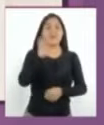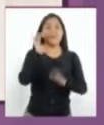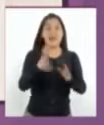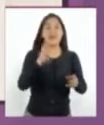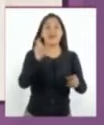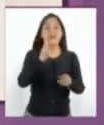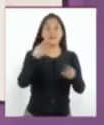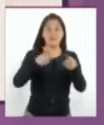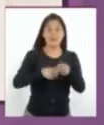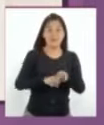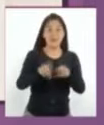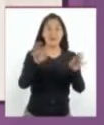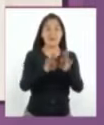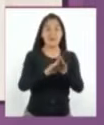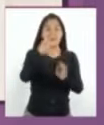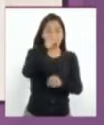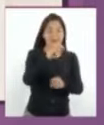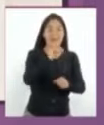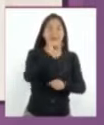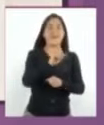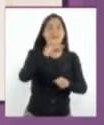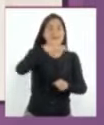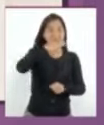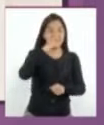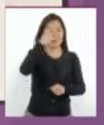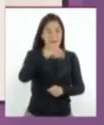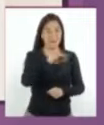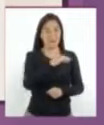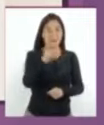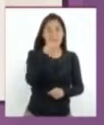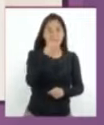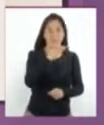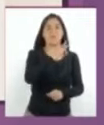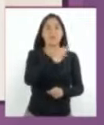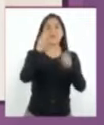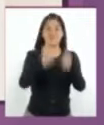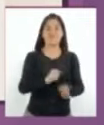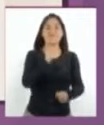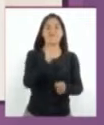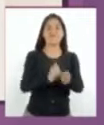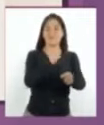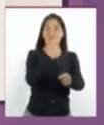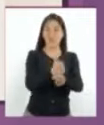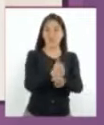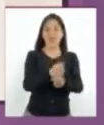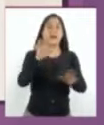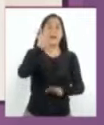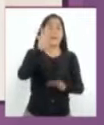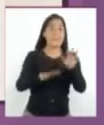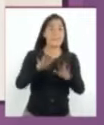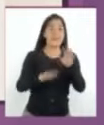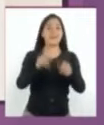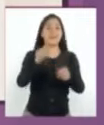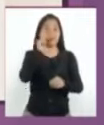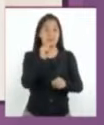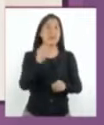la domesticación de plantas como el maíz, pudieron asentarse de manera semipermanente